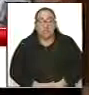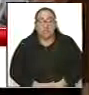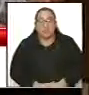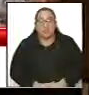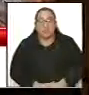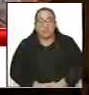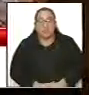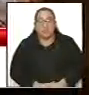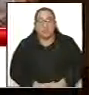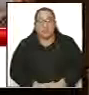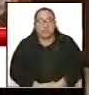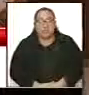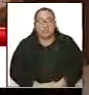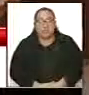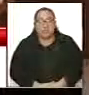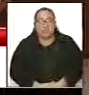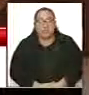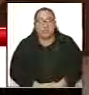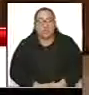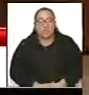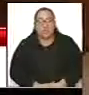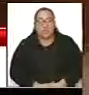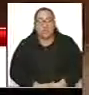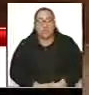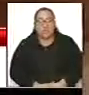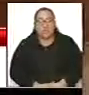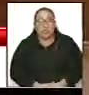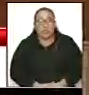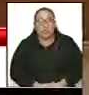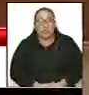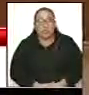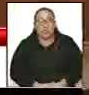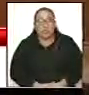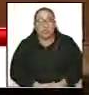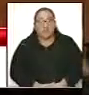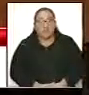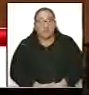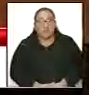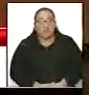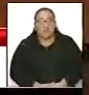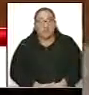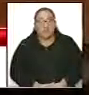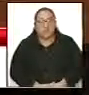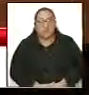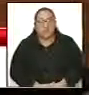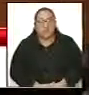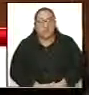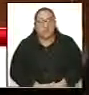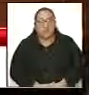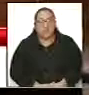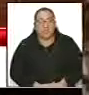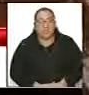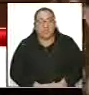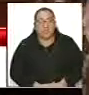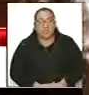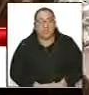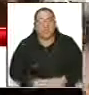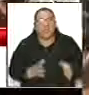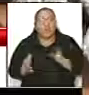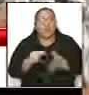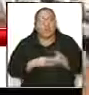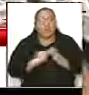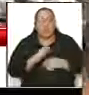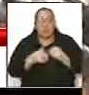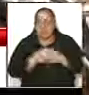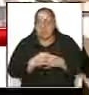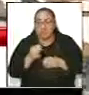Finanzas. Buenos días, señora congresista. Buenos días, señor funcionario. Bueno, como ya lo han indicado, en un